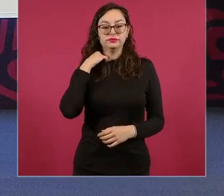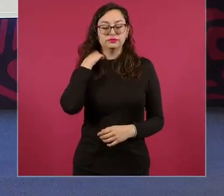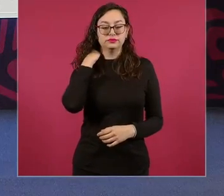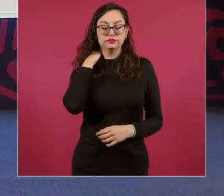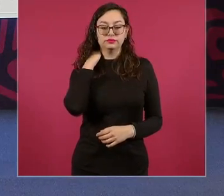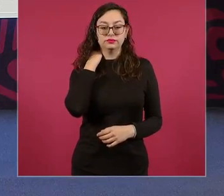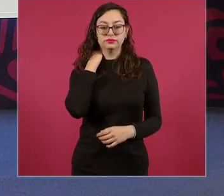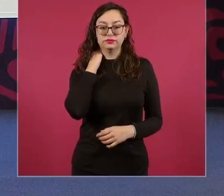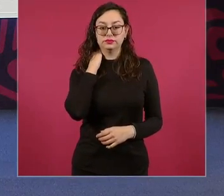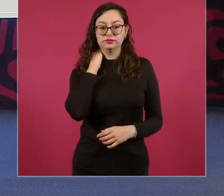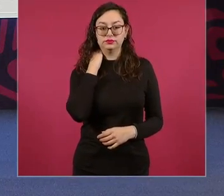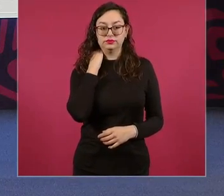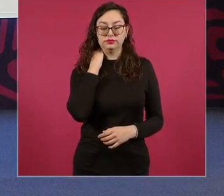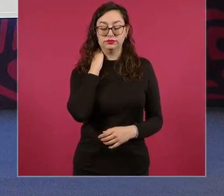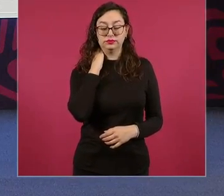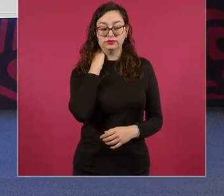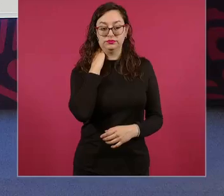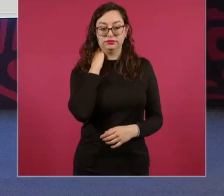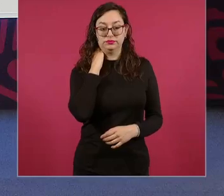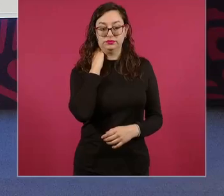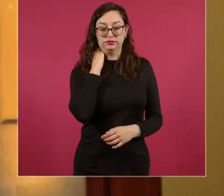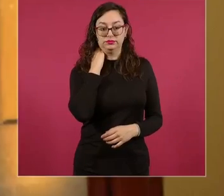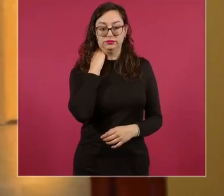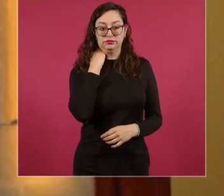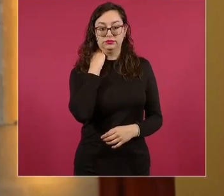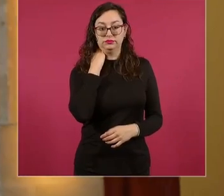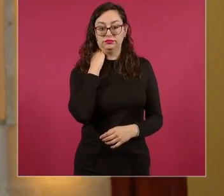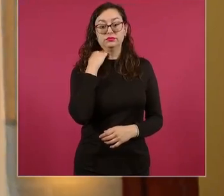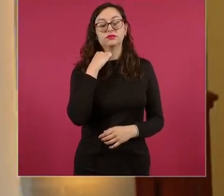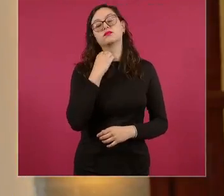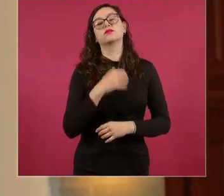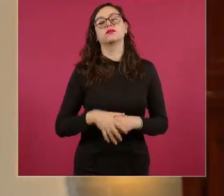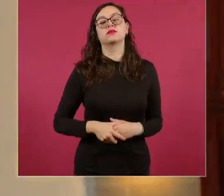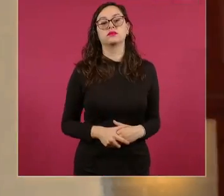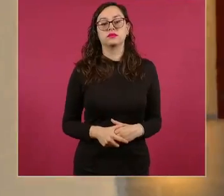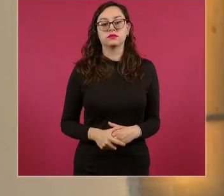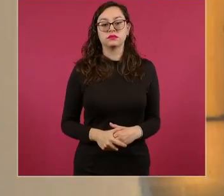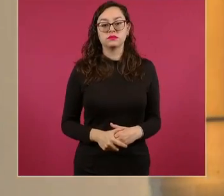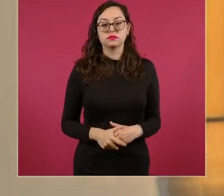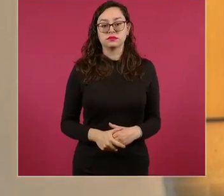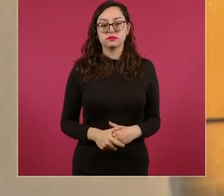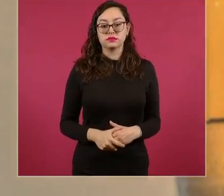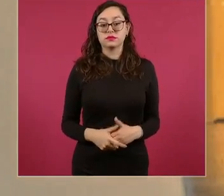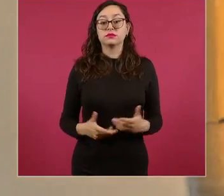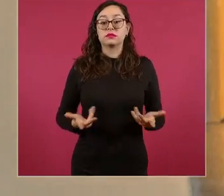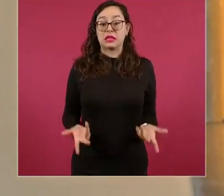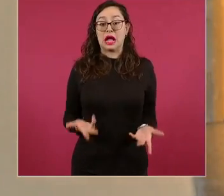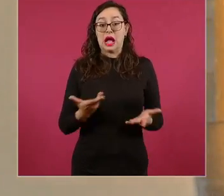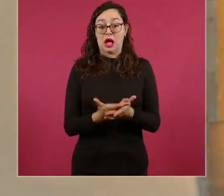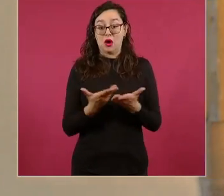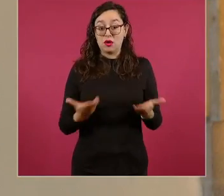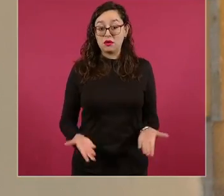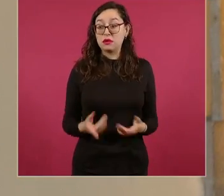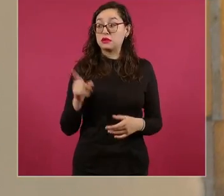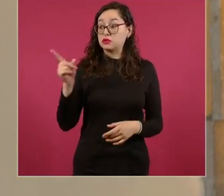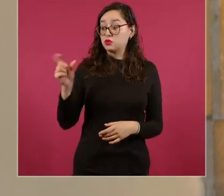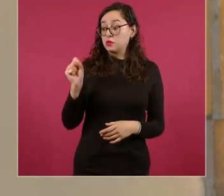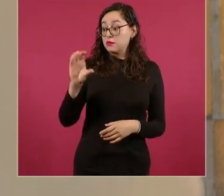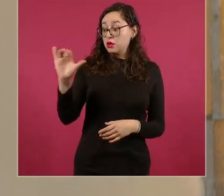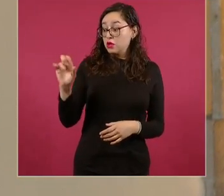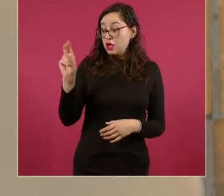Por el otro lado, sabemos muy bien que la problemática no se concentra solamente en la Suprema Corte.